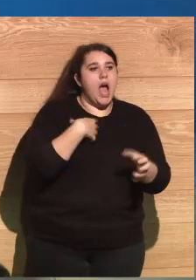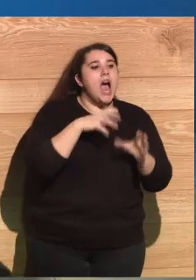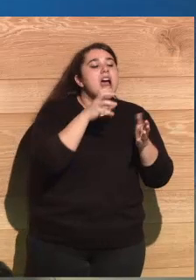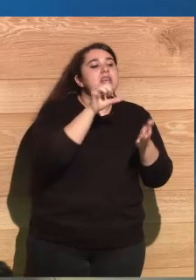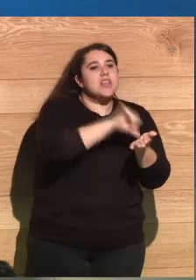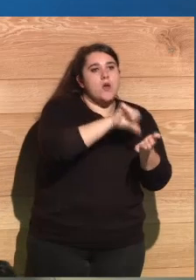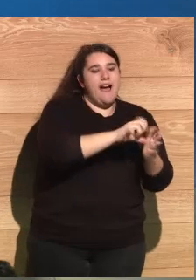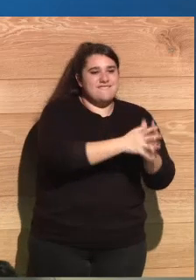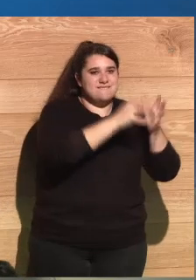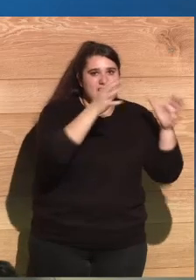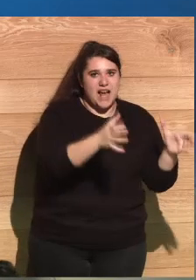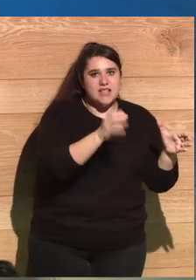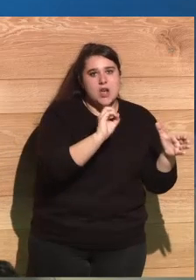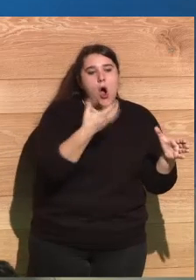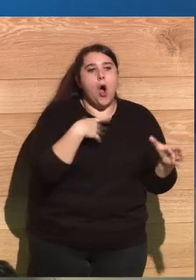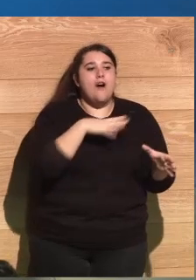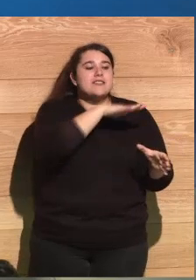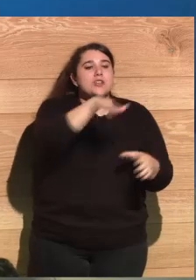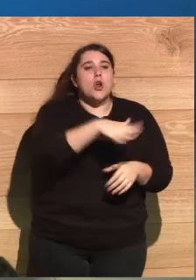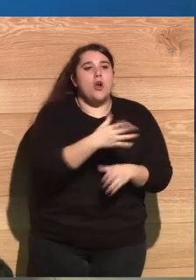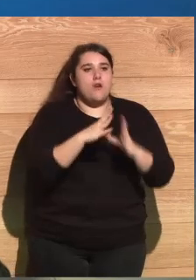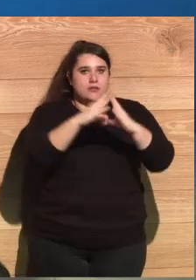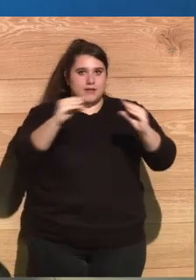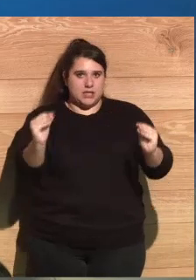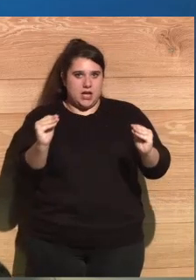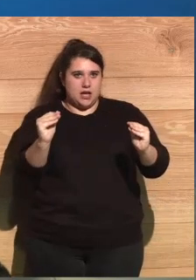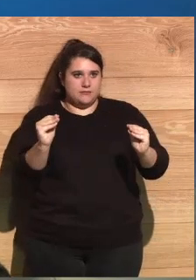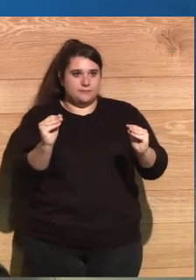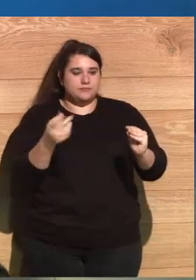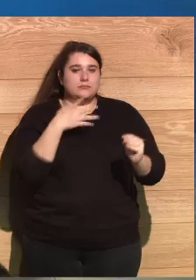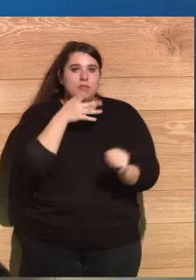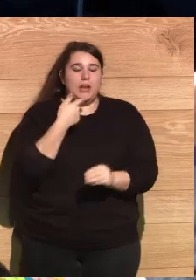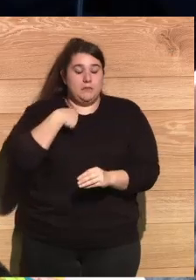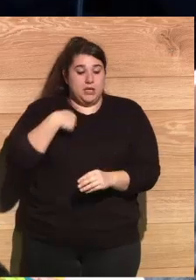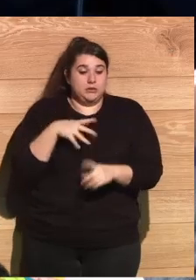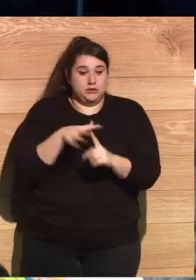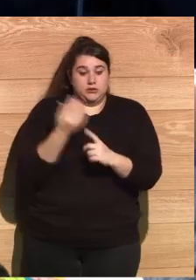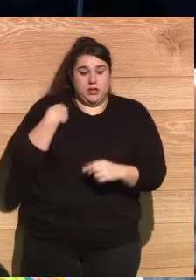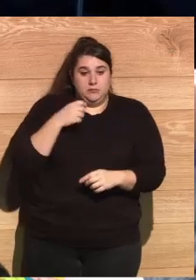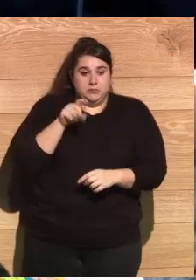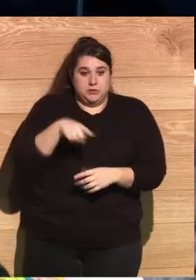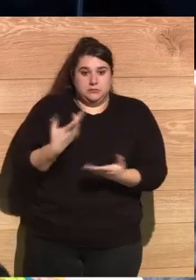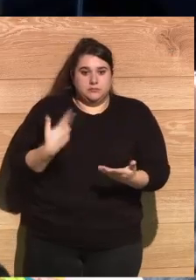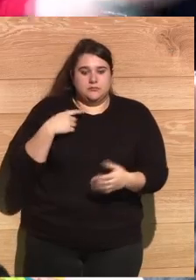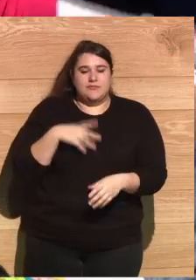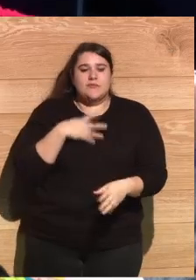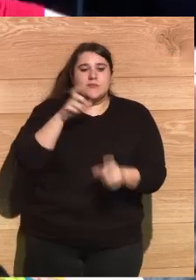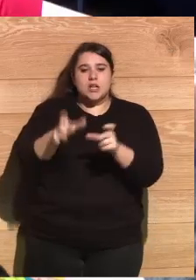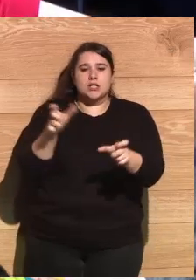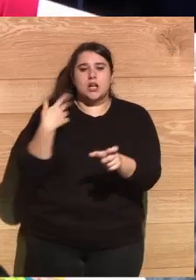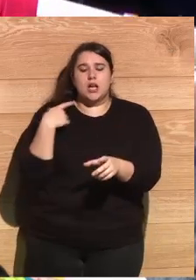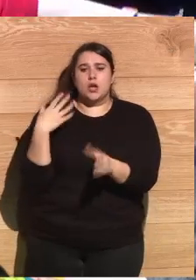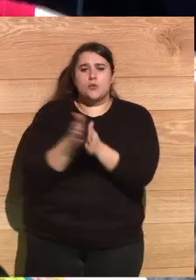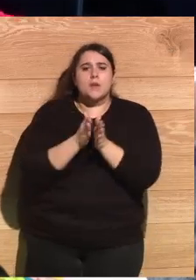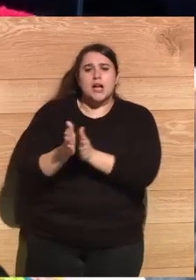ciudades o los entornos universitarios, que también me ha pasado. Compañeros que están hablando, pero no están